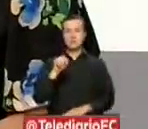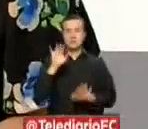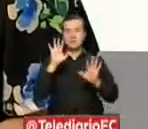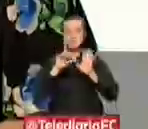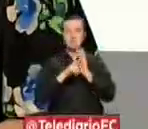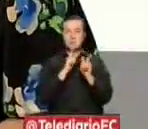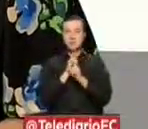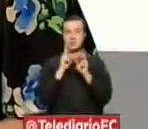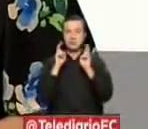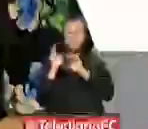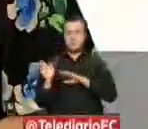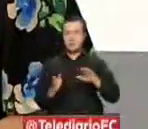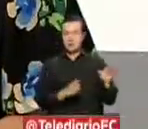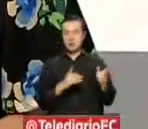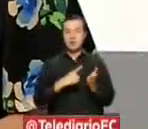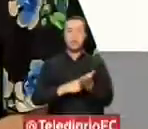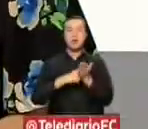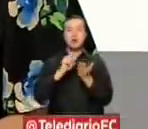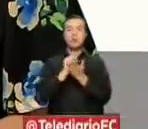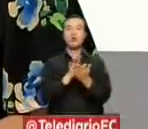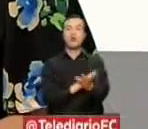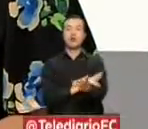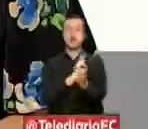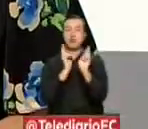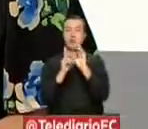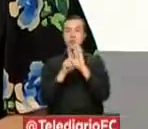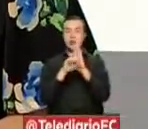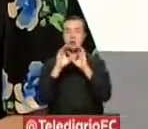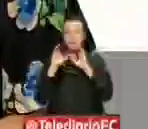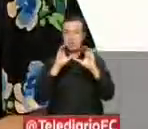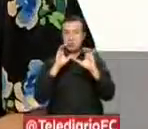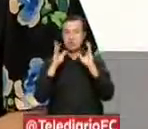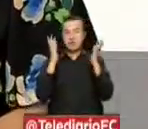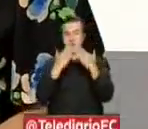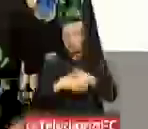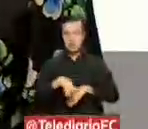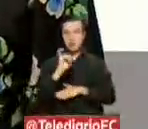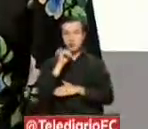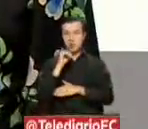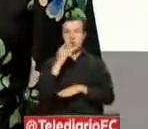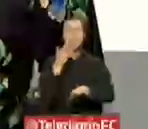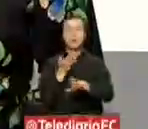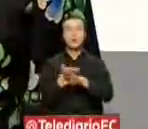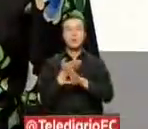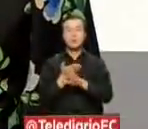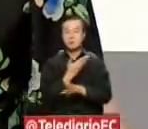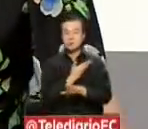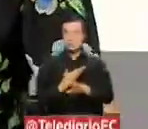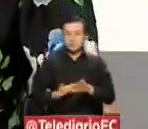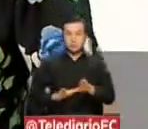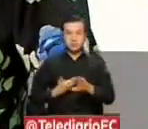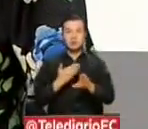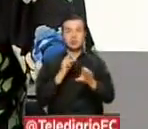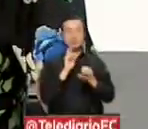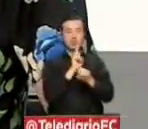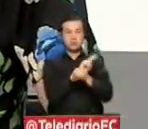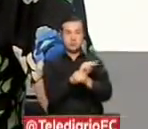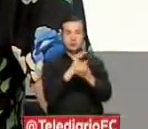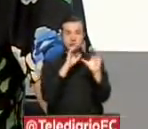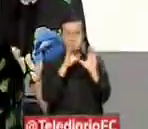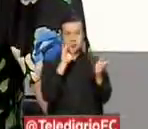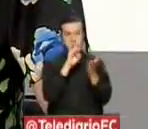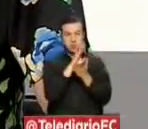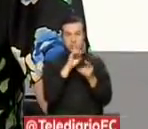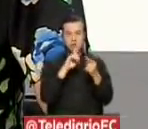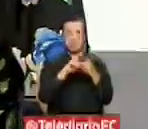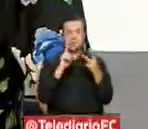6:10 y cambiamos de tema. El primer debate del proyecto de reformas a la Ley de Comunicación se cerró este jueves. La propuesta del Ejecutivo de eliminar la Superintendencia de Comunicación